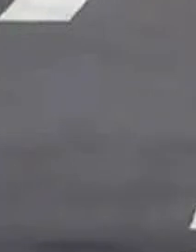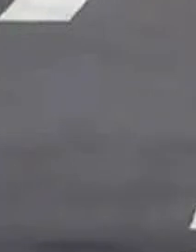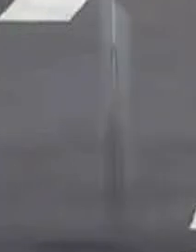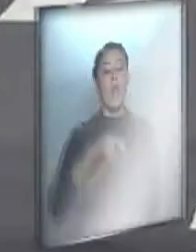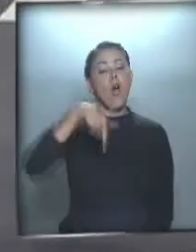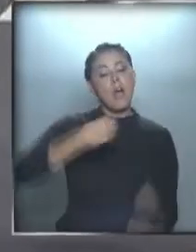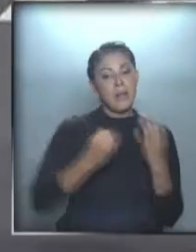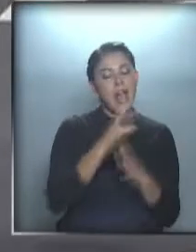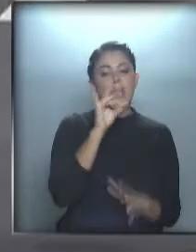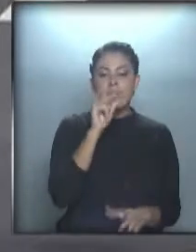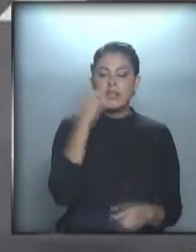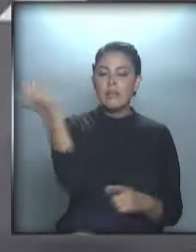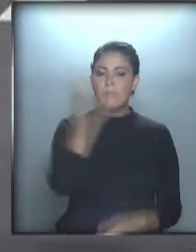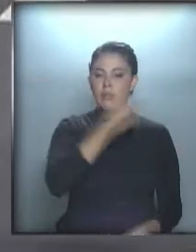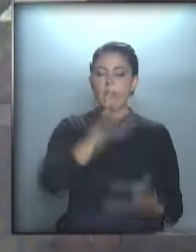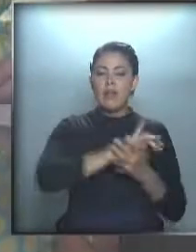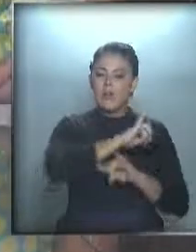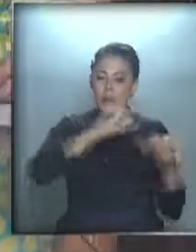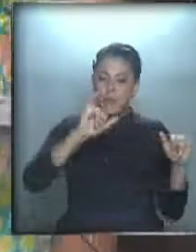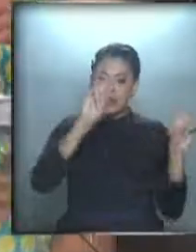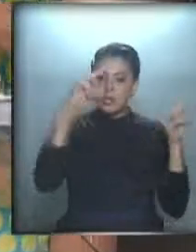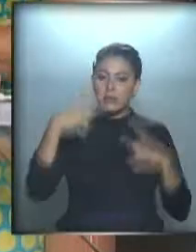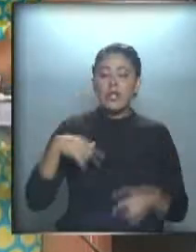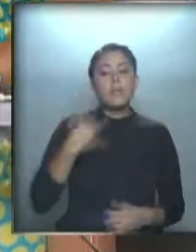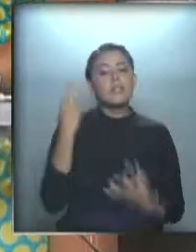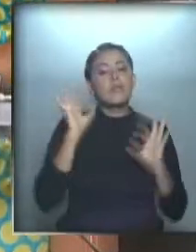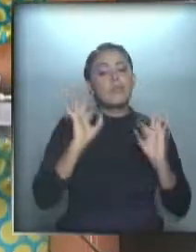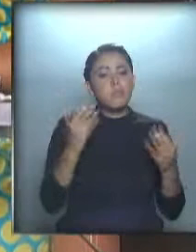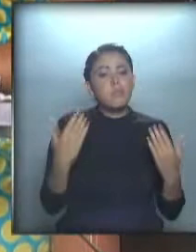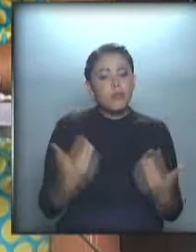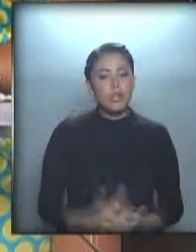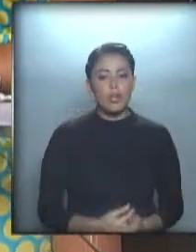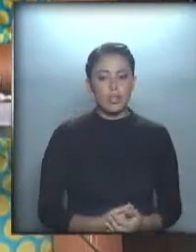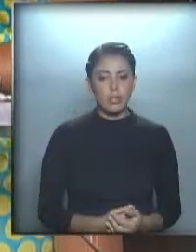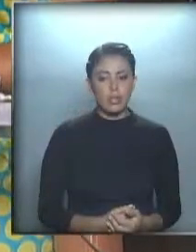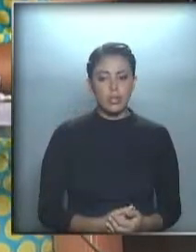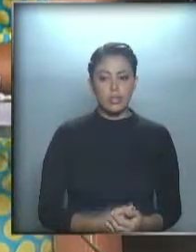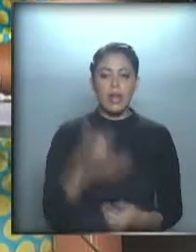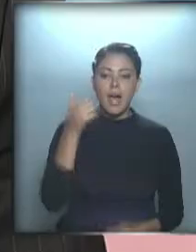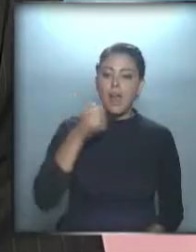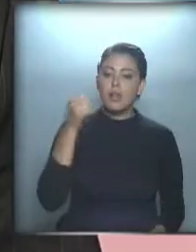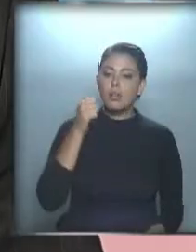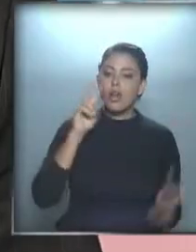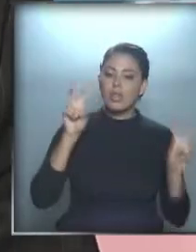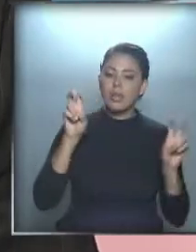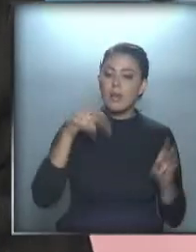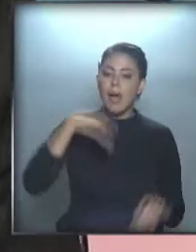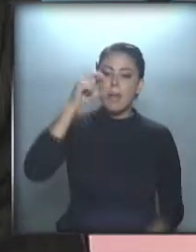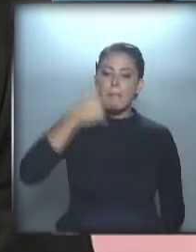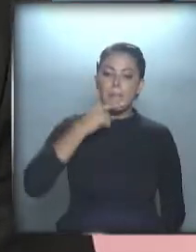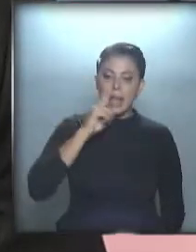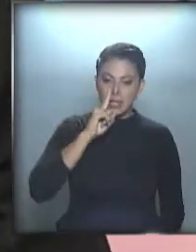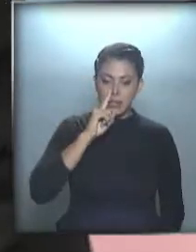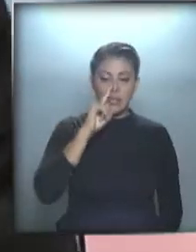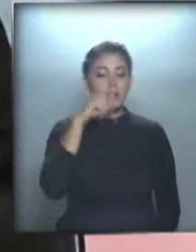Bueno, es una mañana complicada, con muchos idas y vueltas en materia informativa, pero vamos a ver si podemos completar, Alejito, el tema Messi. El tema